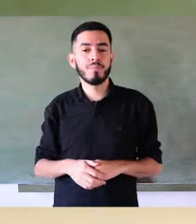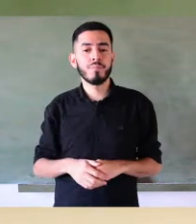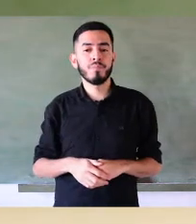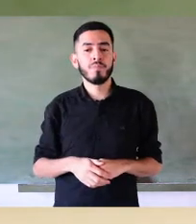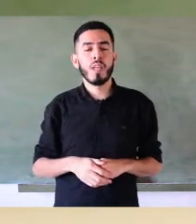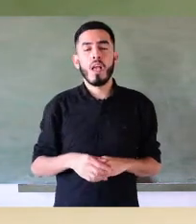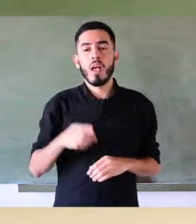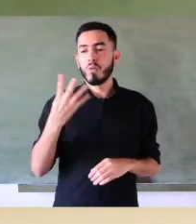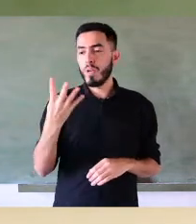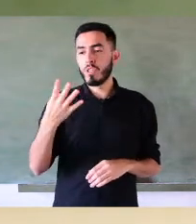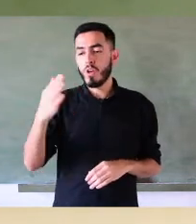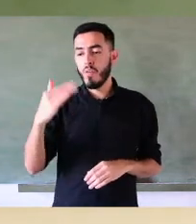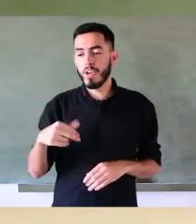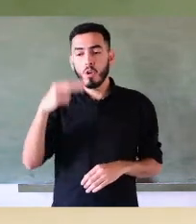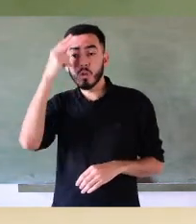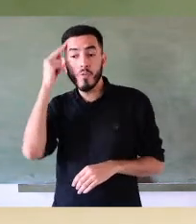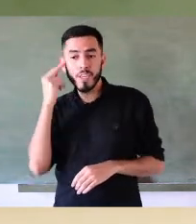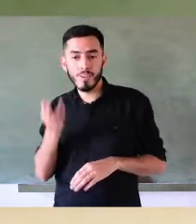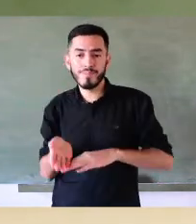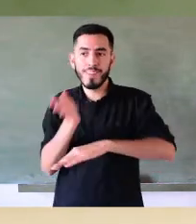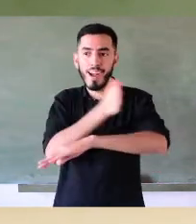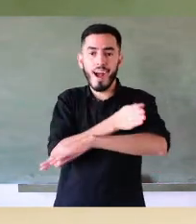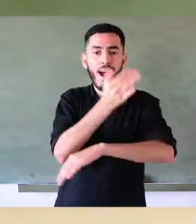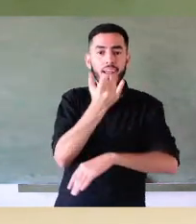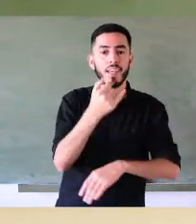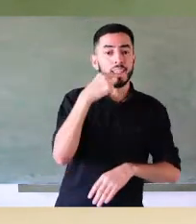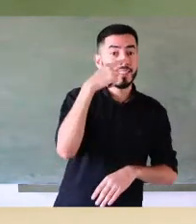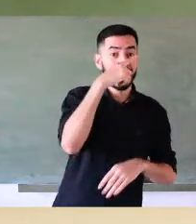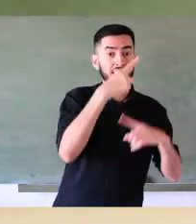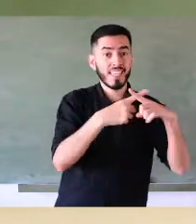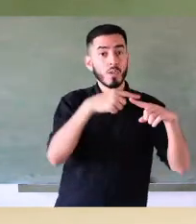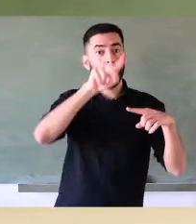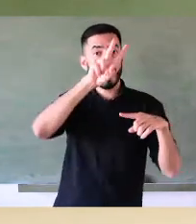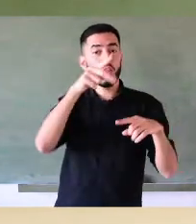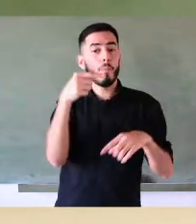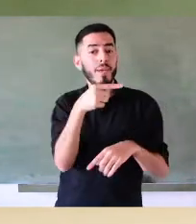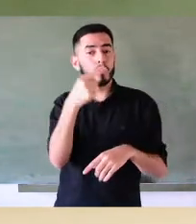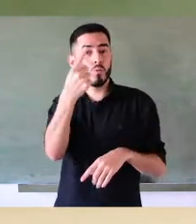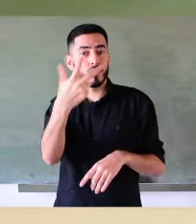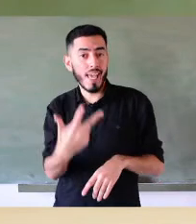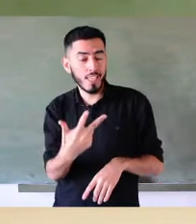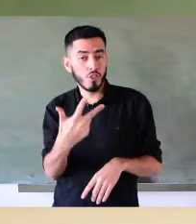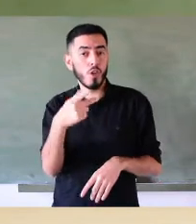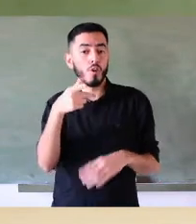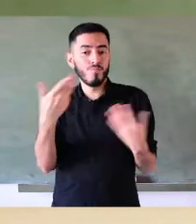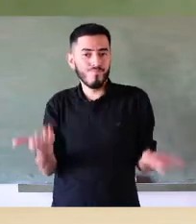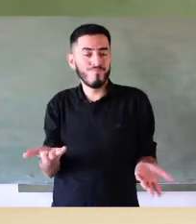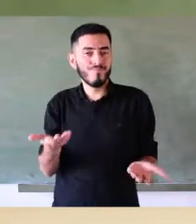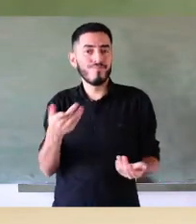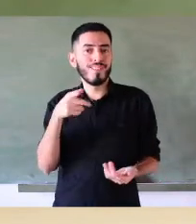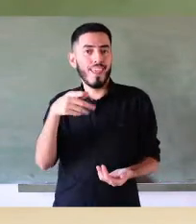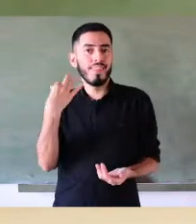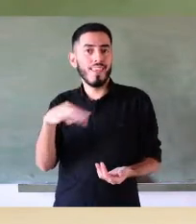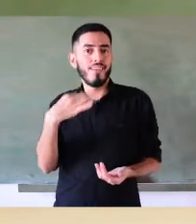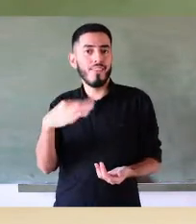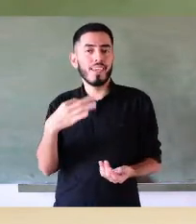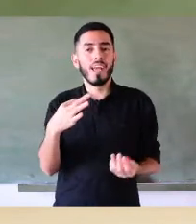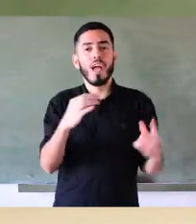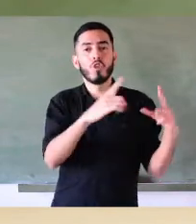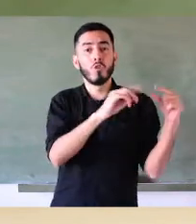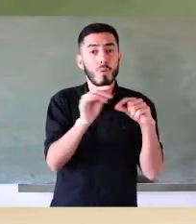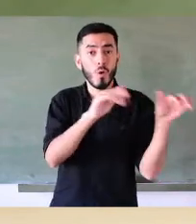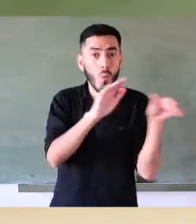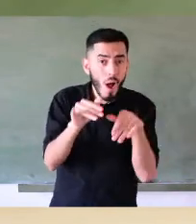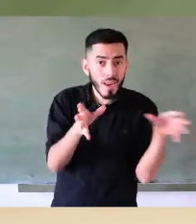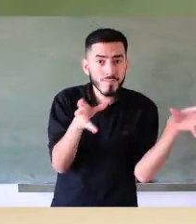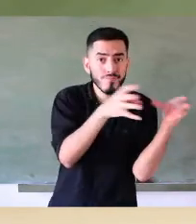nosotros tenemos 7x al cuadrado menos 1 tercio. Entonces, por propiedad uniforme, debemos agrupar términos